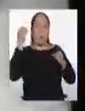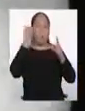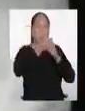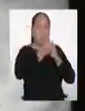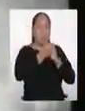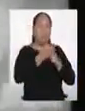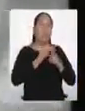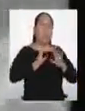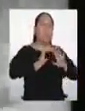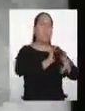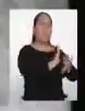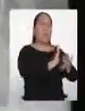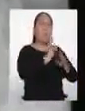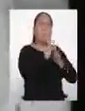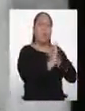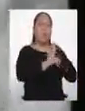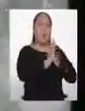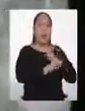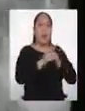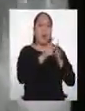frontera.